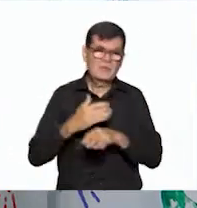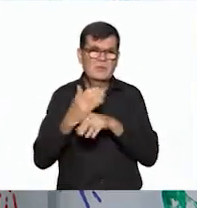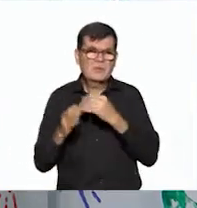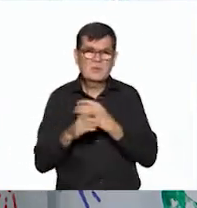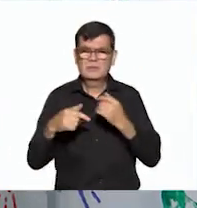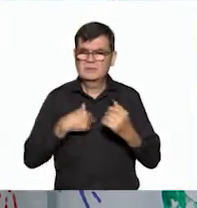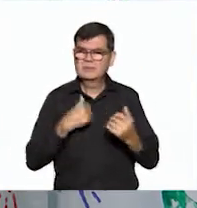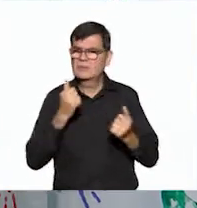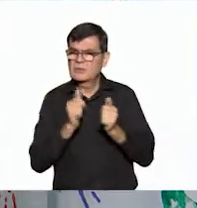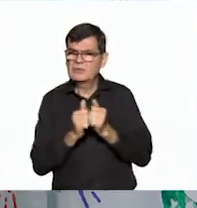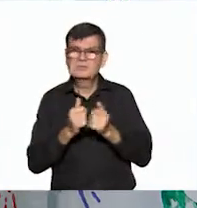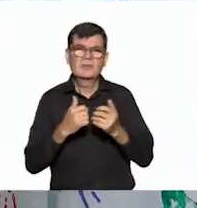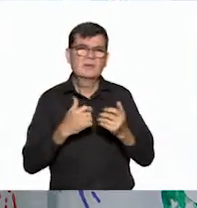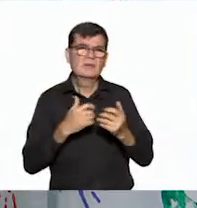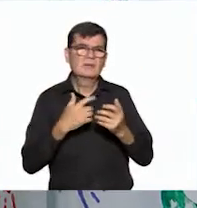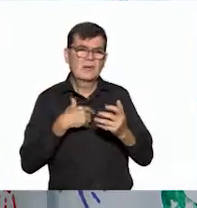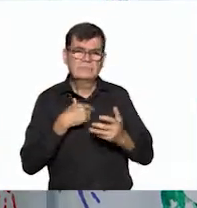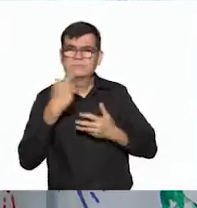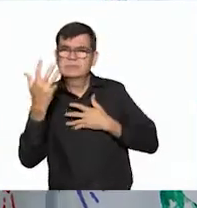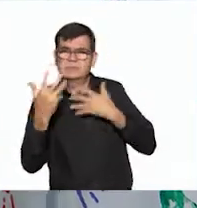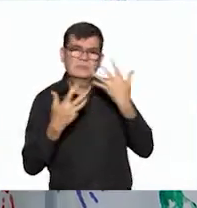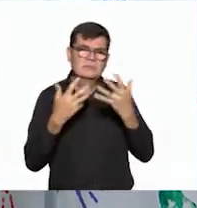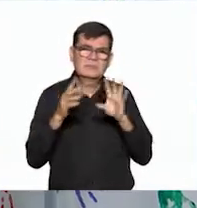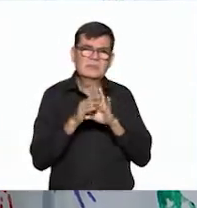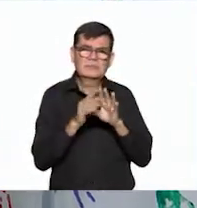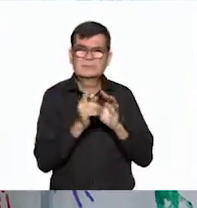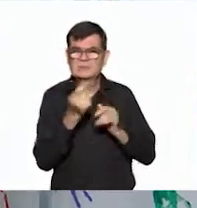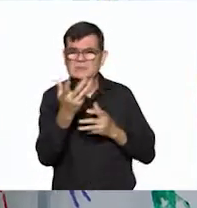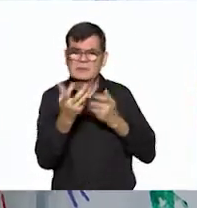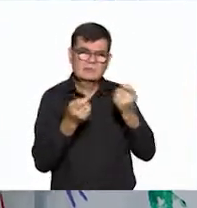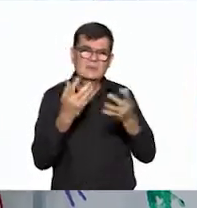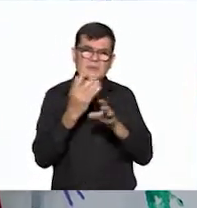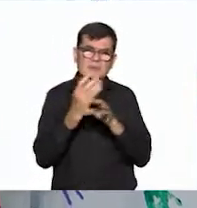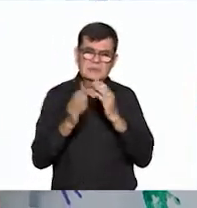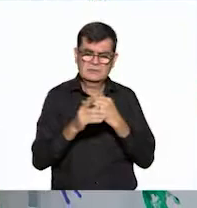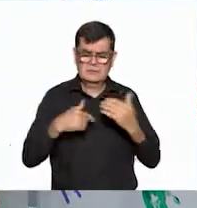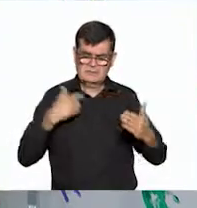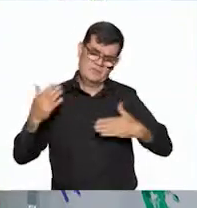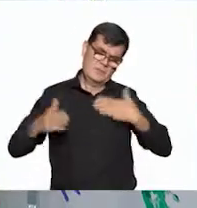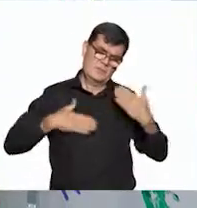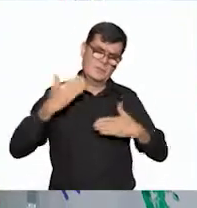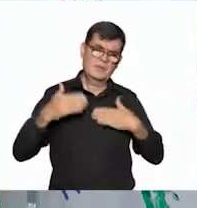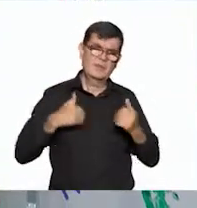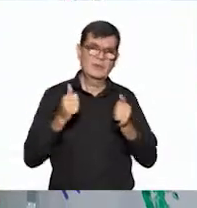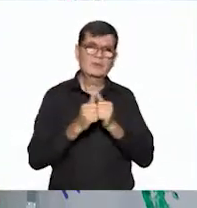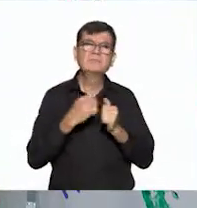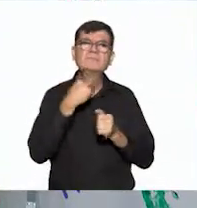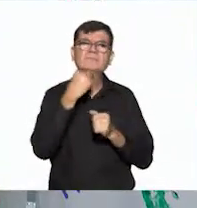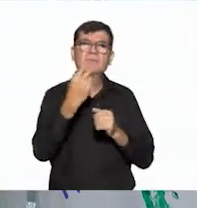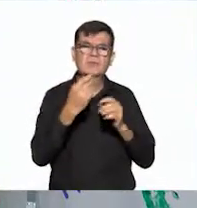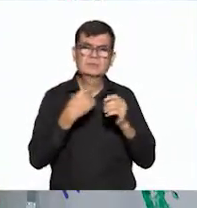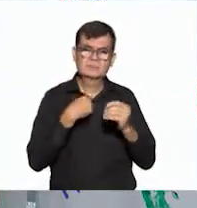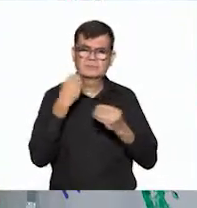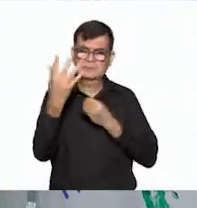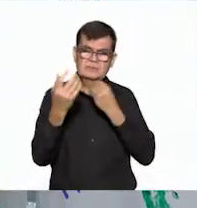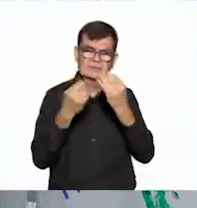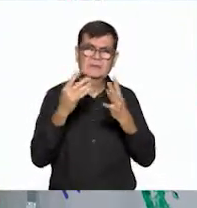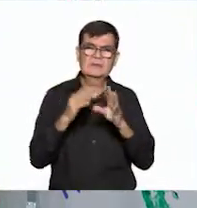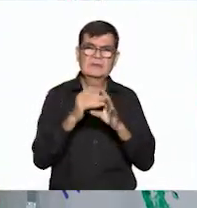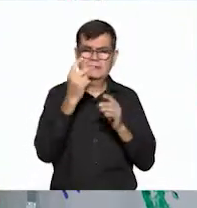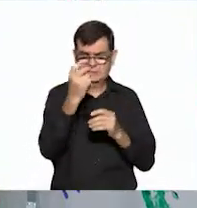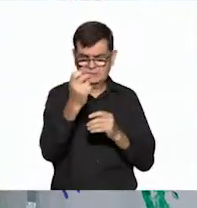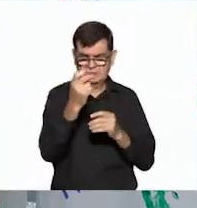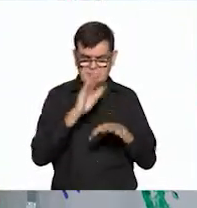lean en voz alta. O que algún familiar de ustedes les ayuden a disfrutar en voz alta de esas lecturas.